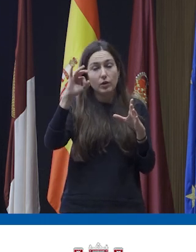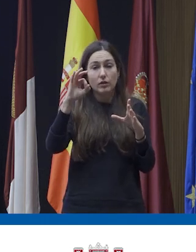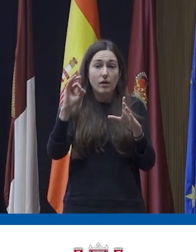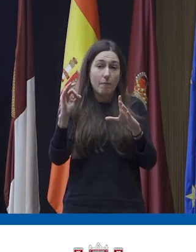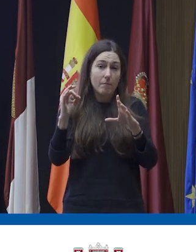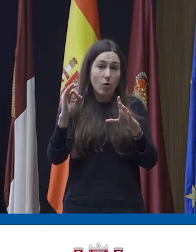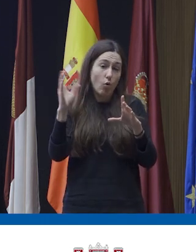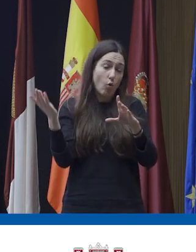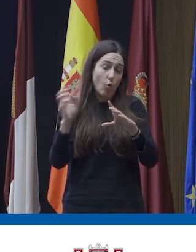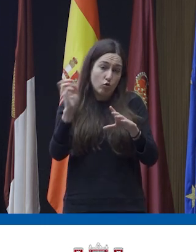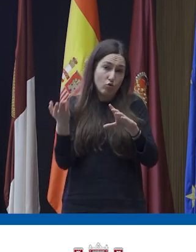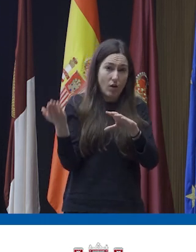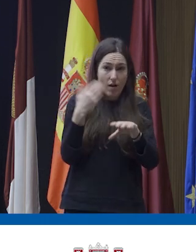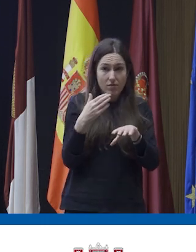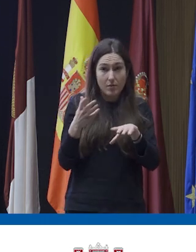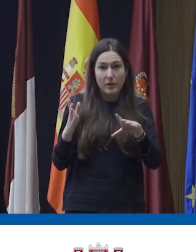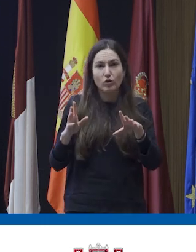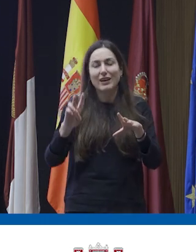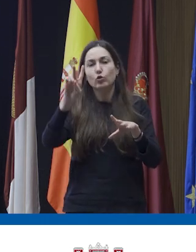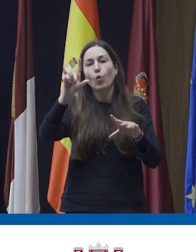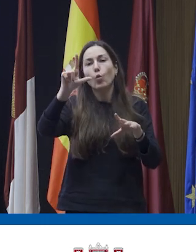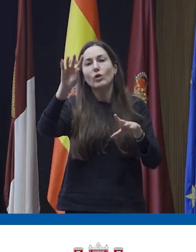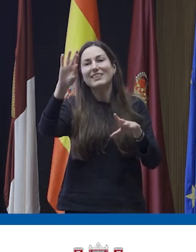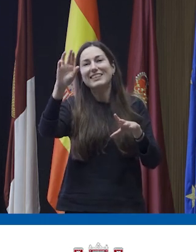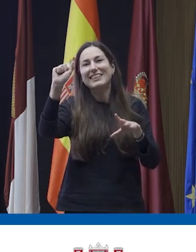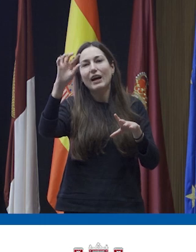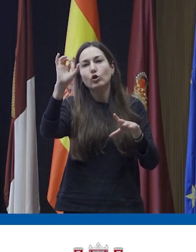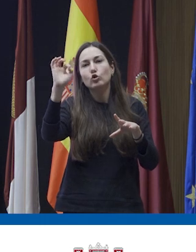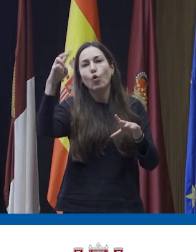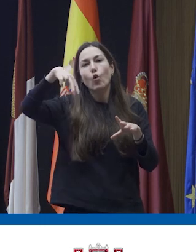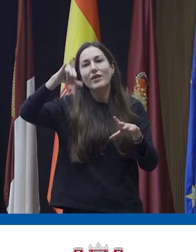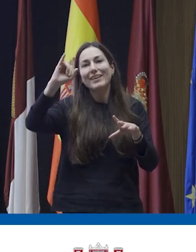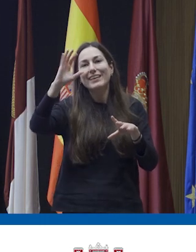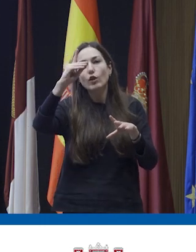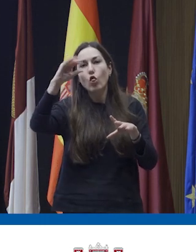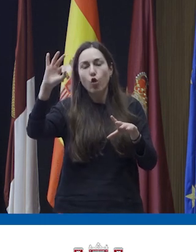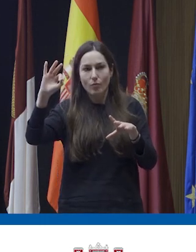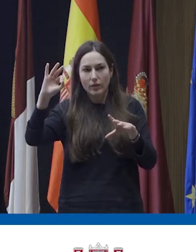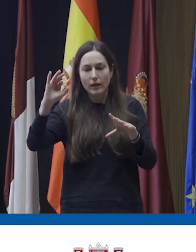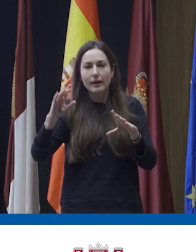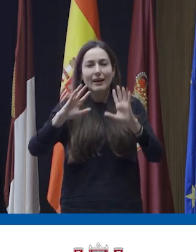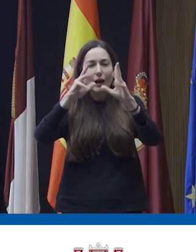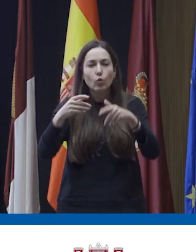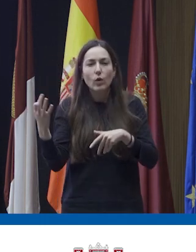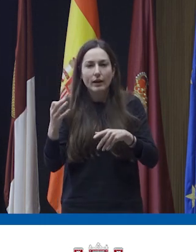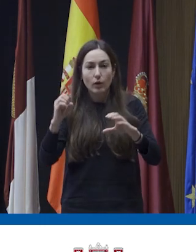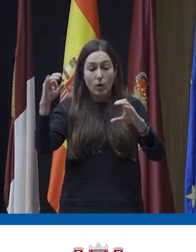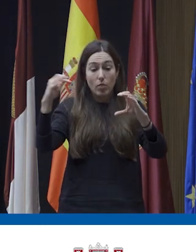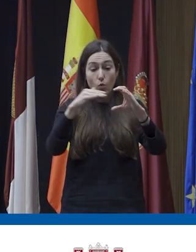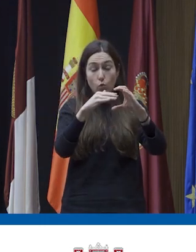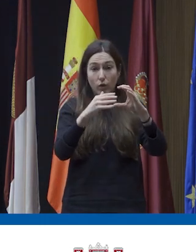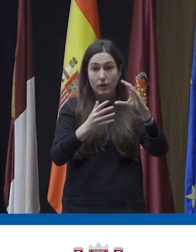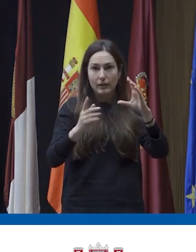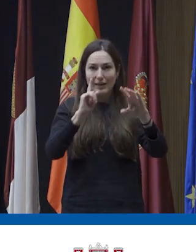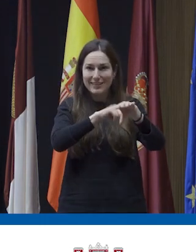con un ultrasonido se calcula el tiempo de rebote de manera similar pues de la longitud del ojo y se hacen las